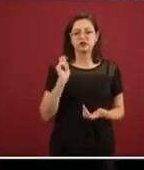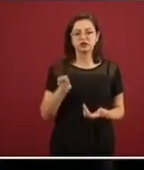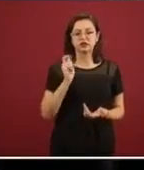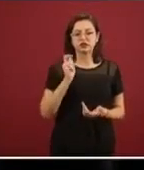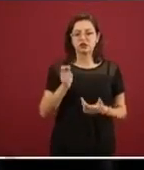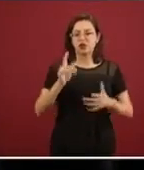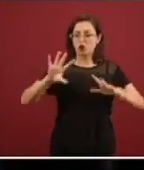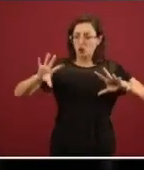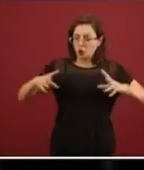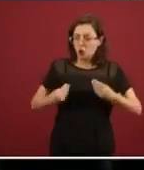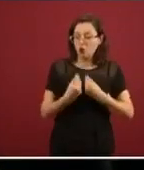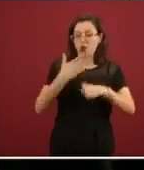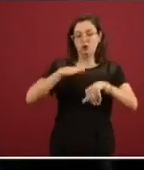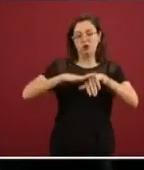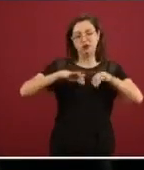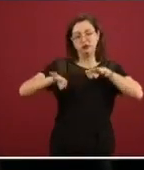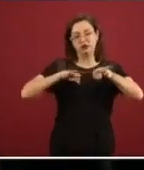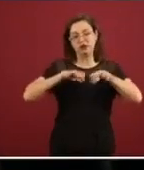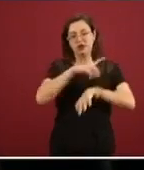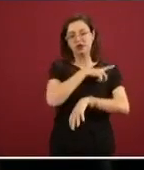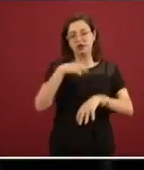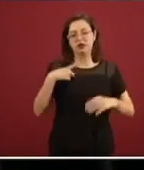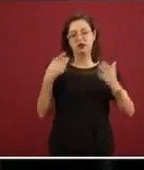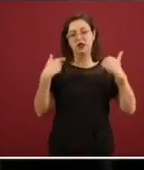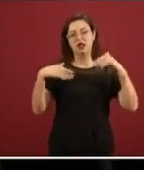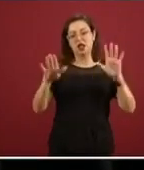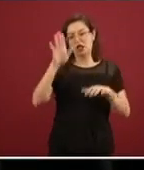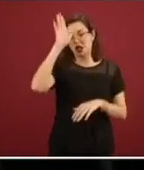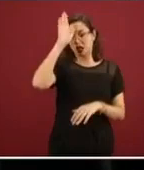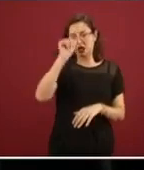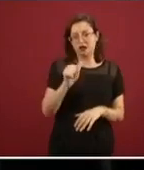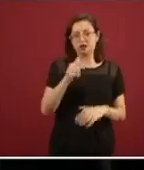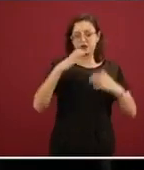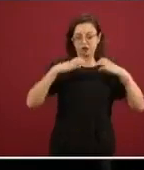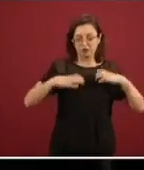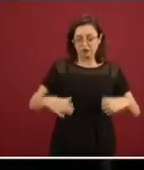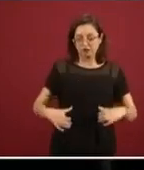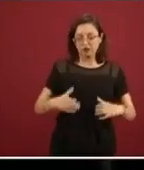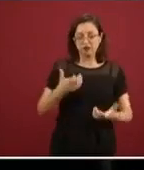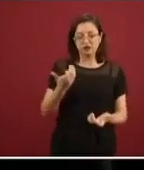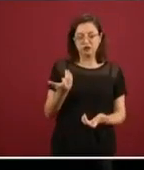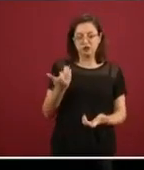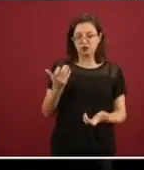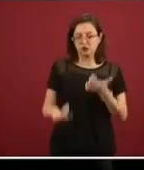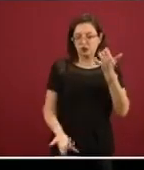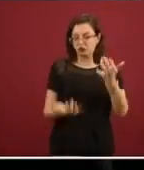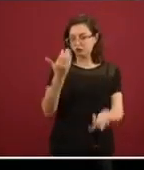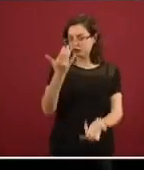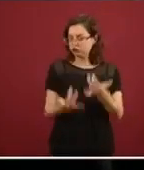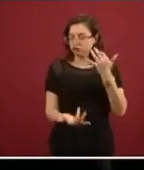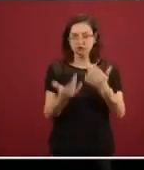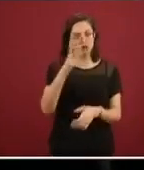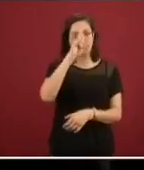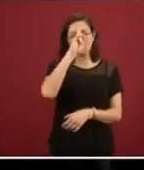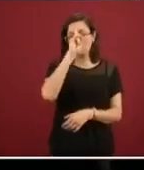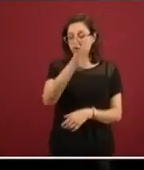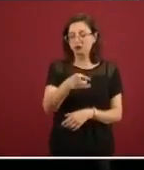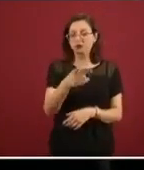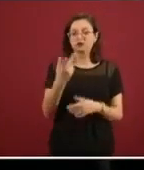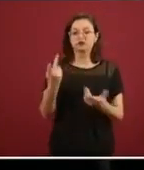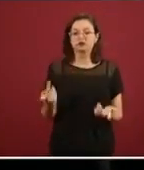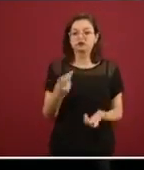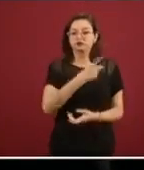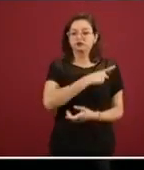en conjunto, toda vez que pues ya se publicó el acuerdo en el que se prohíbe la incineración de cuerpos no identificados e identificados, y ahí señala que